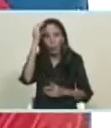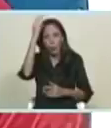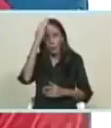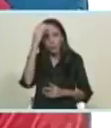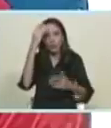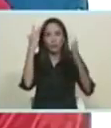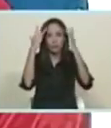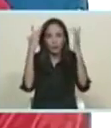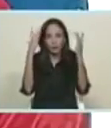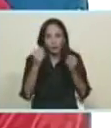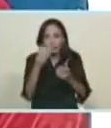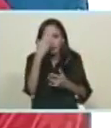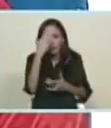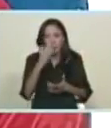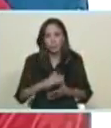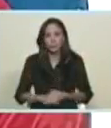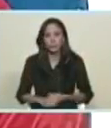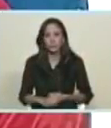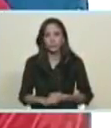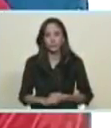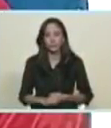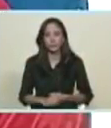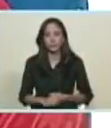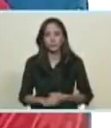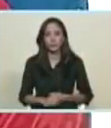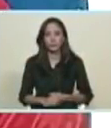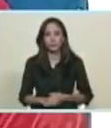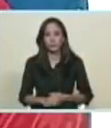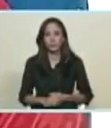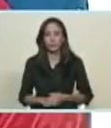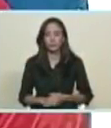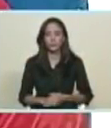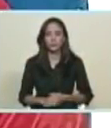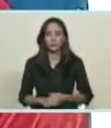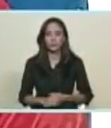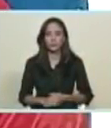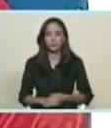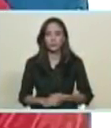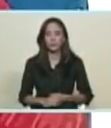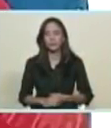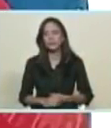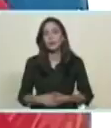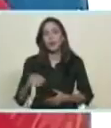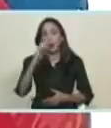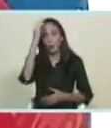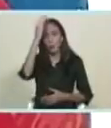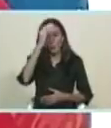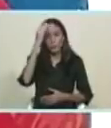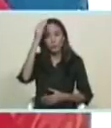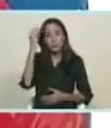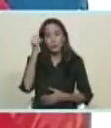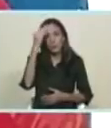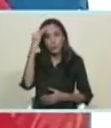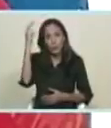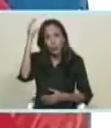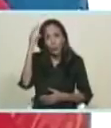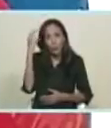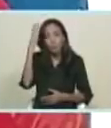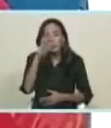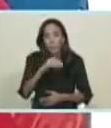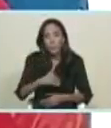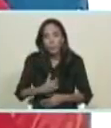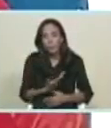camaradas, hermanos. De eso tenemos una gran conciencia. porque hay que tener conciencia para uno